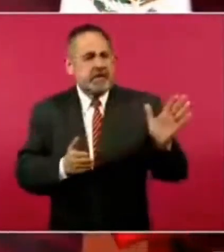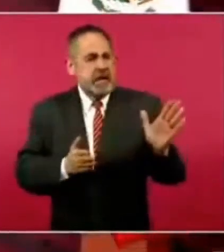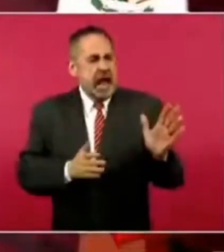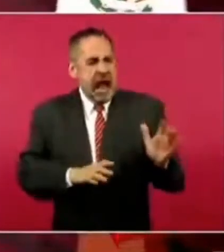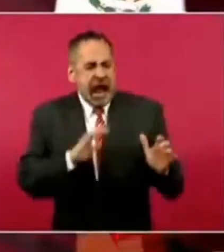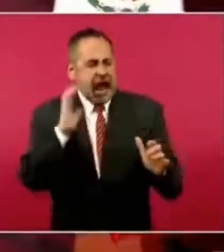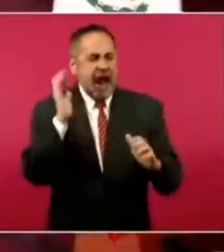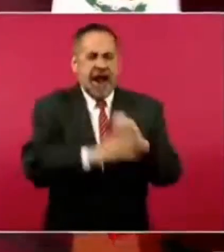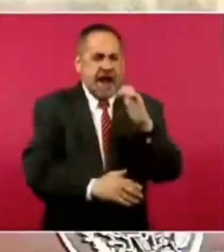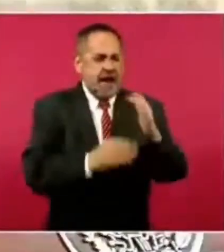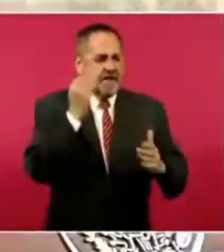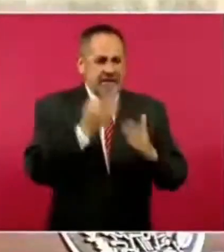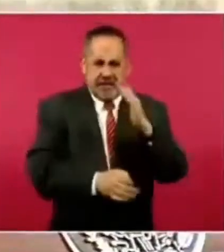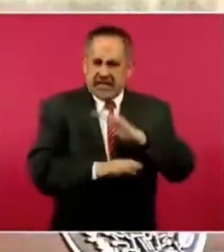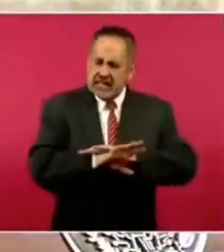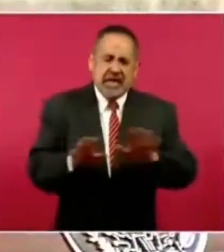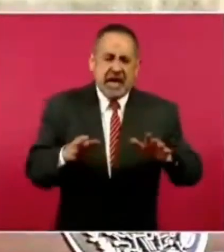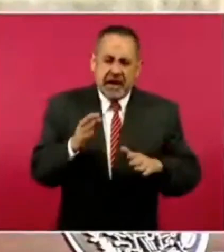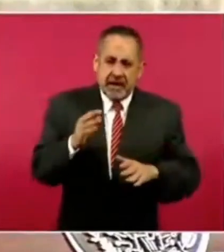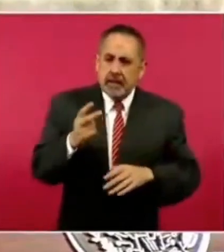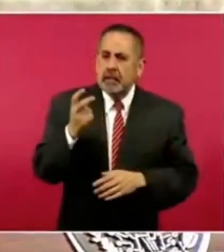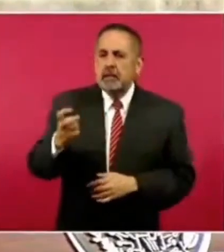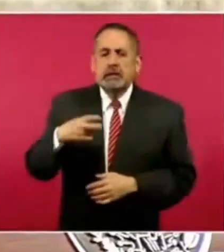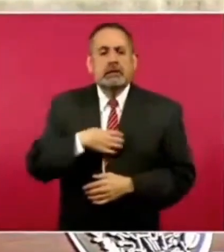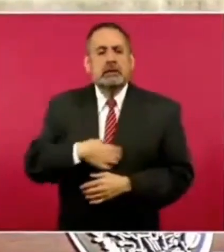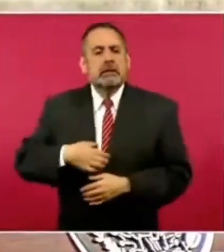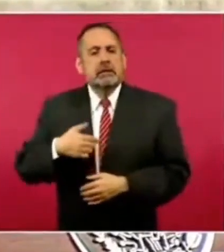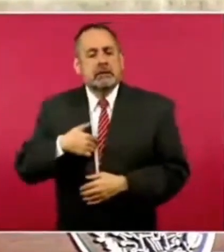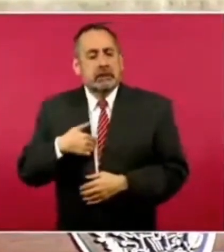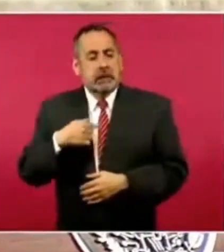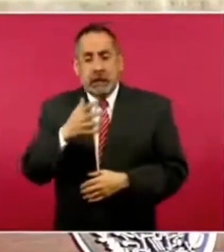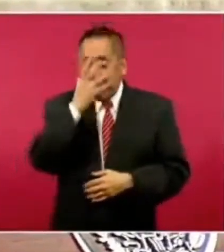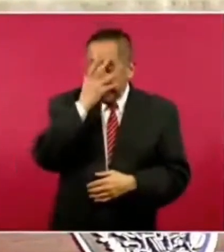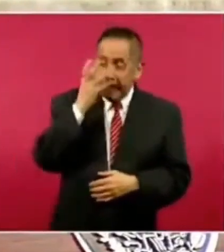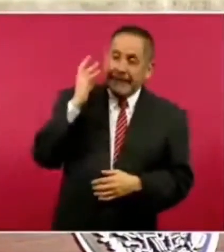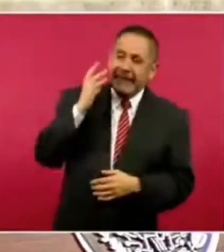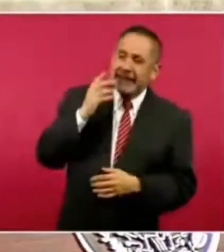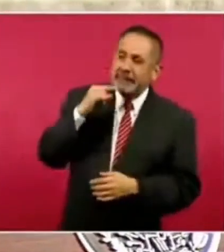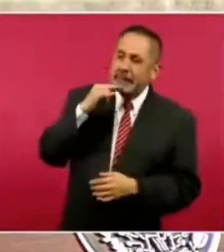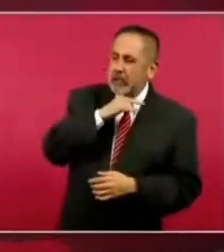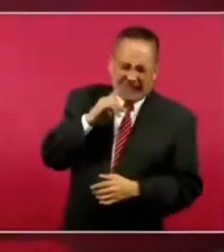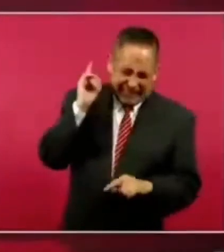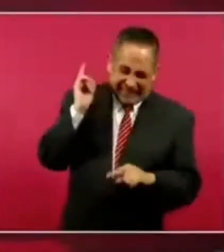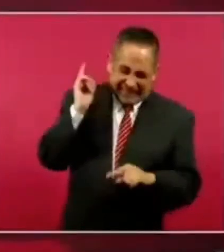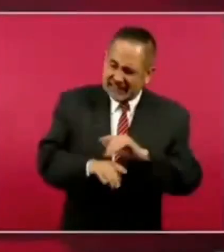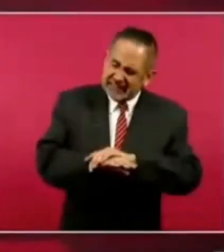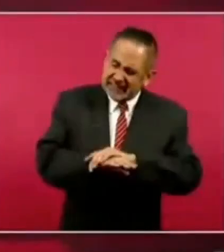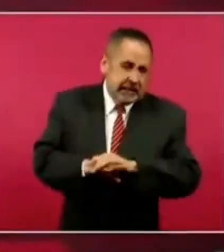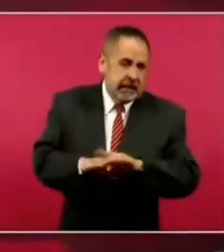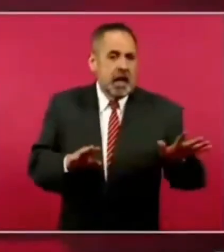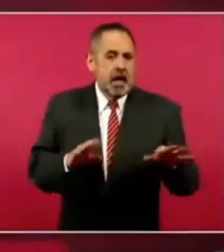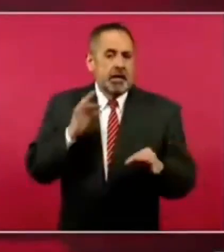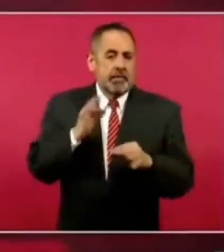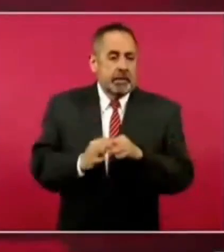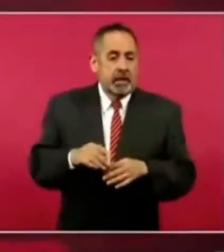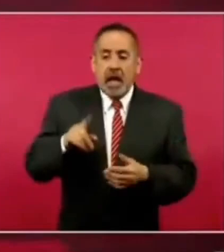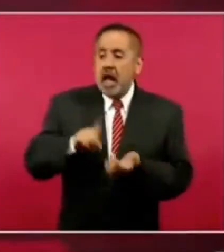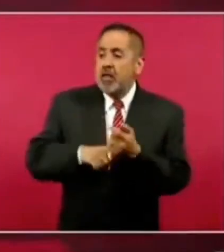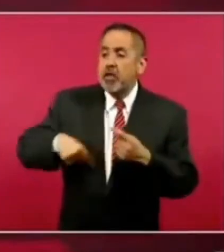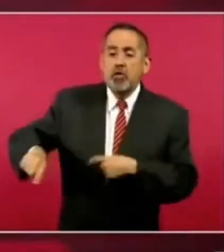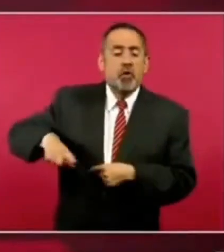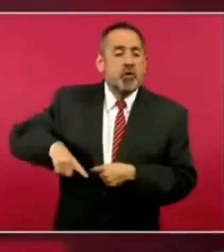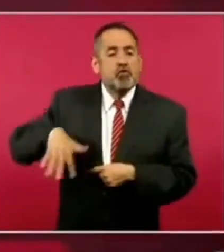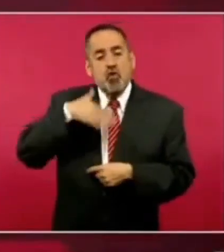porque fue fuera máscaras. Se acabó la corrupción.